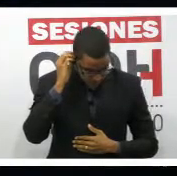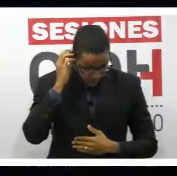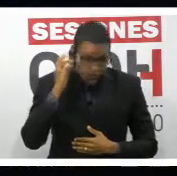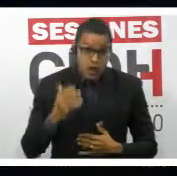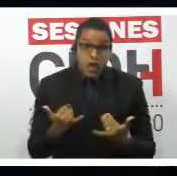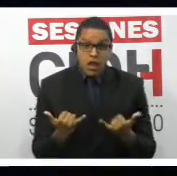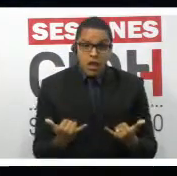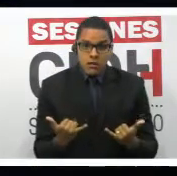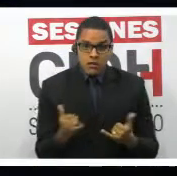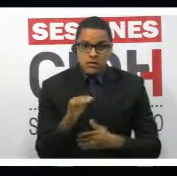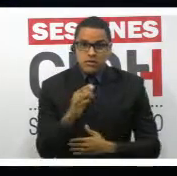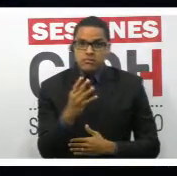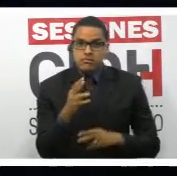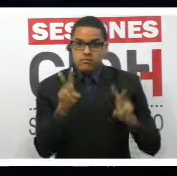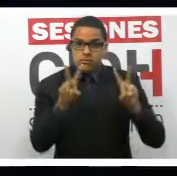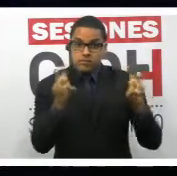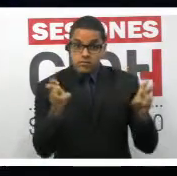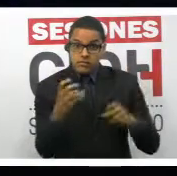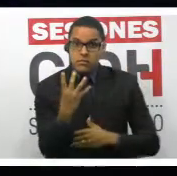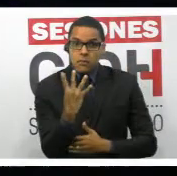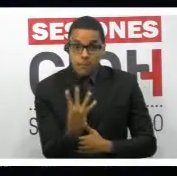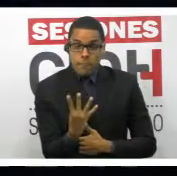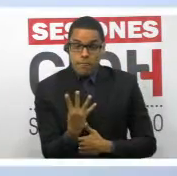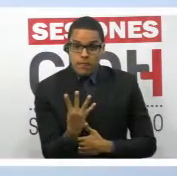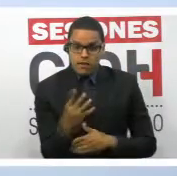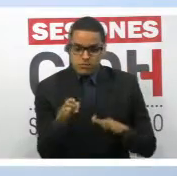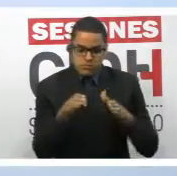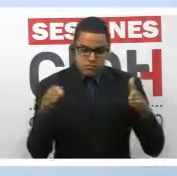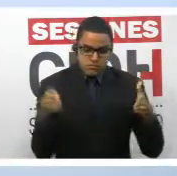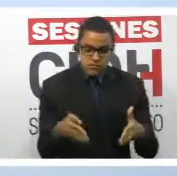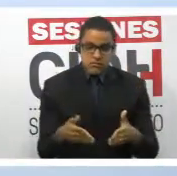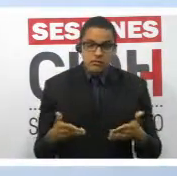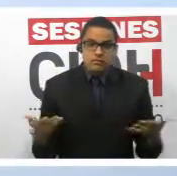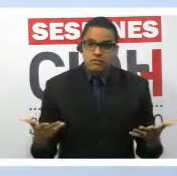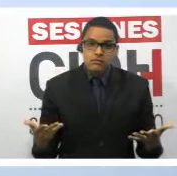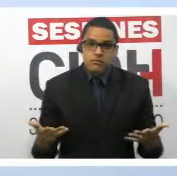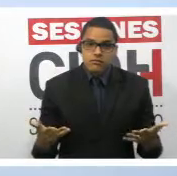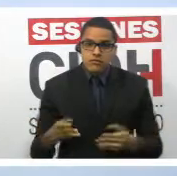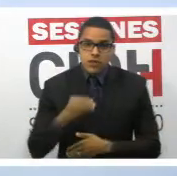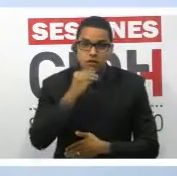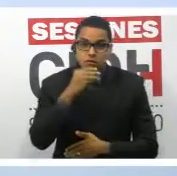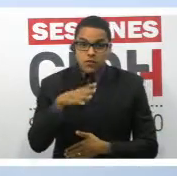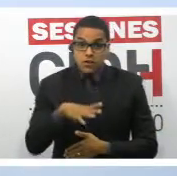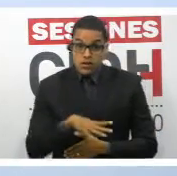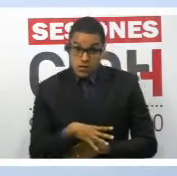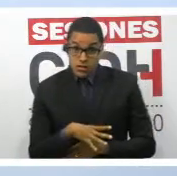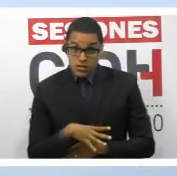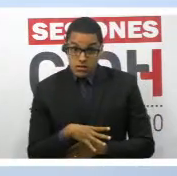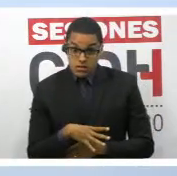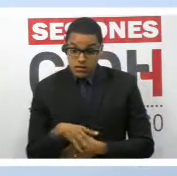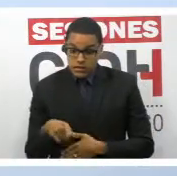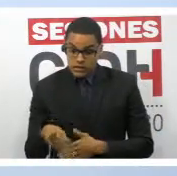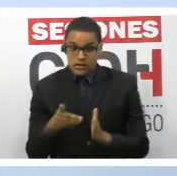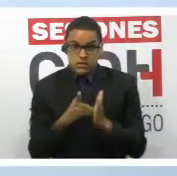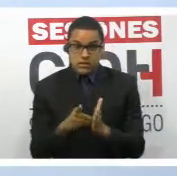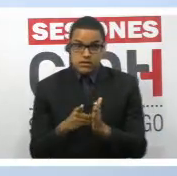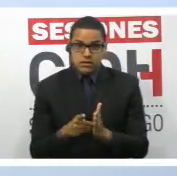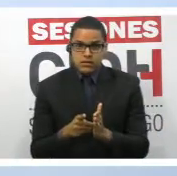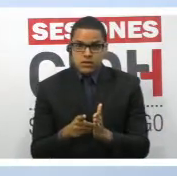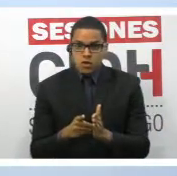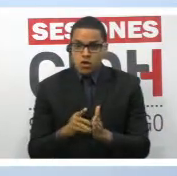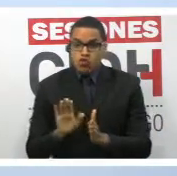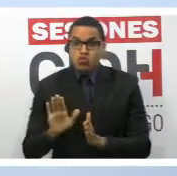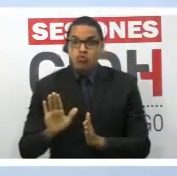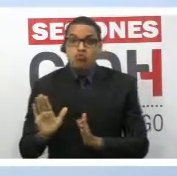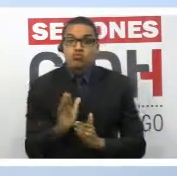son la negación del derecho de las mujeres con discapacidad a decidir sobre sus propios cuerpos esto se traduce muchas veces